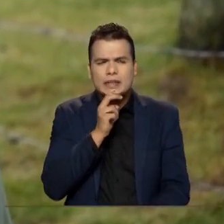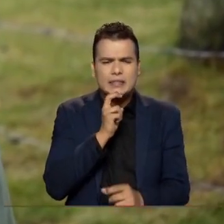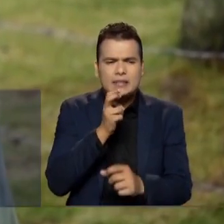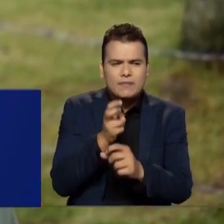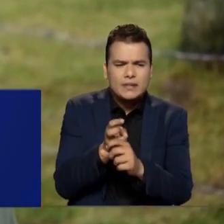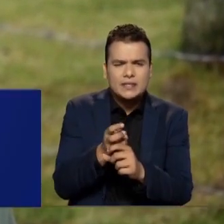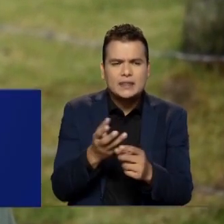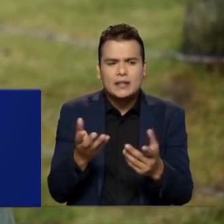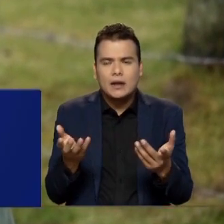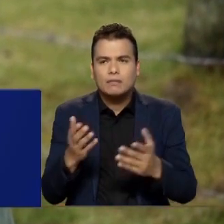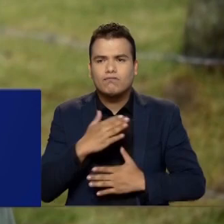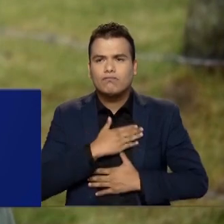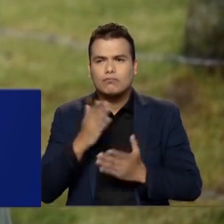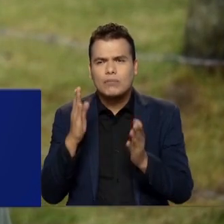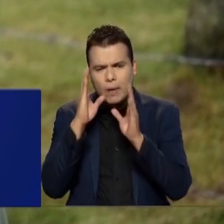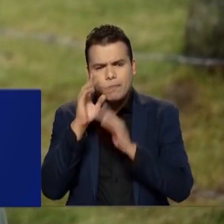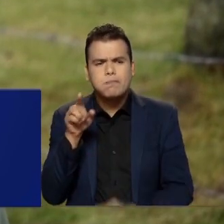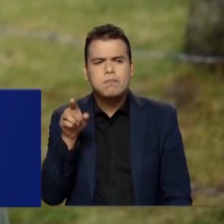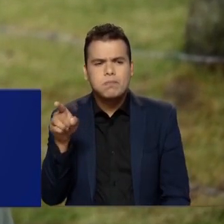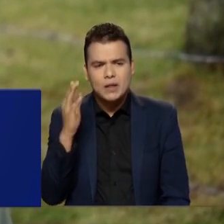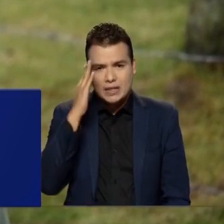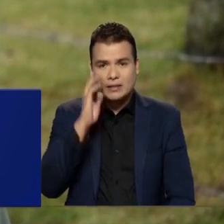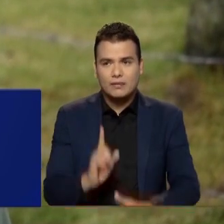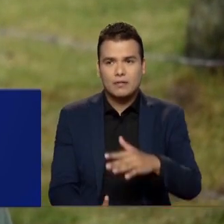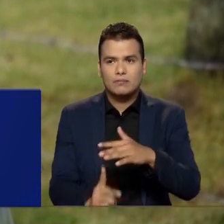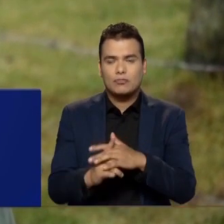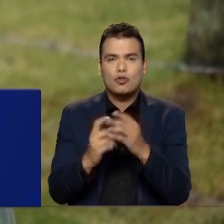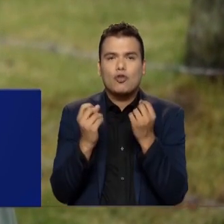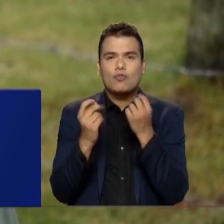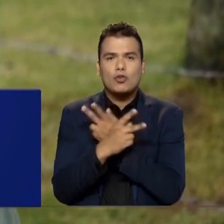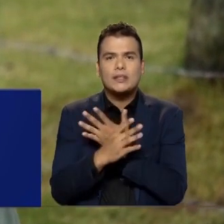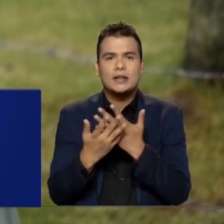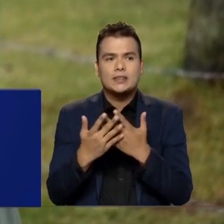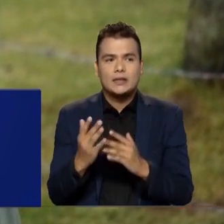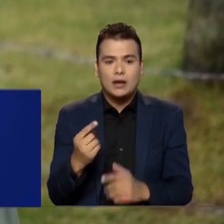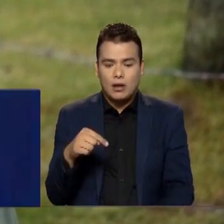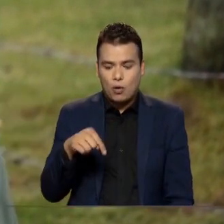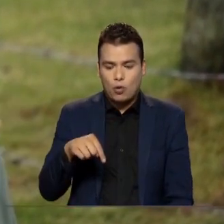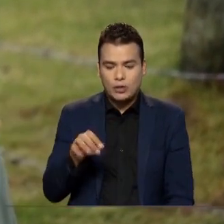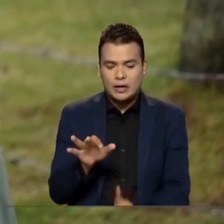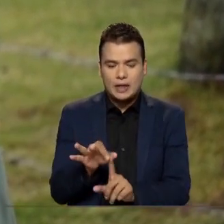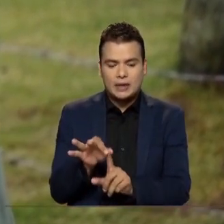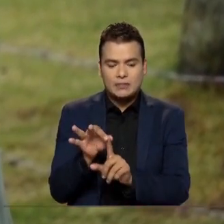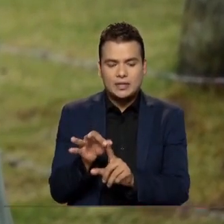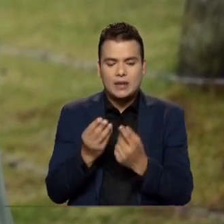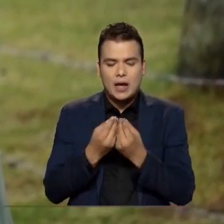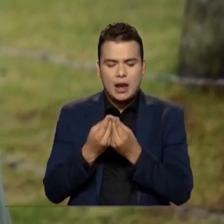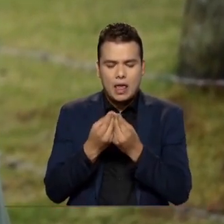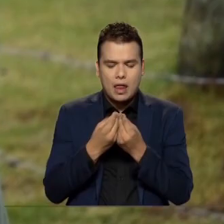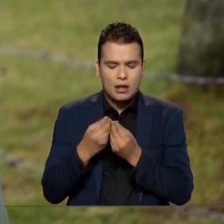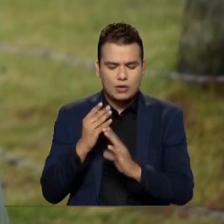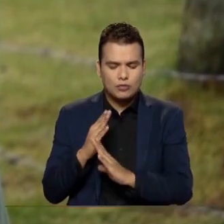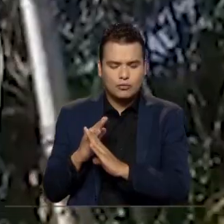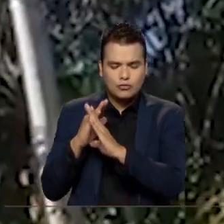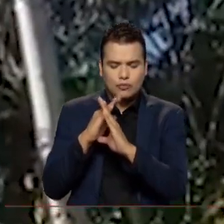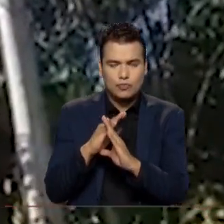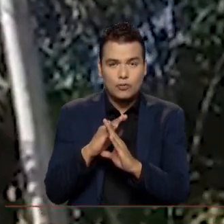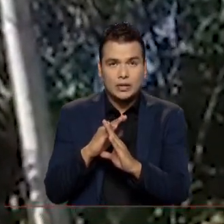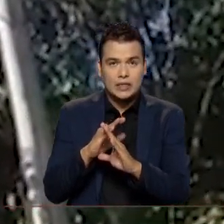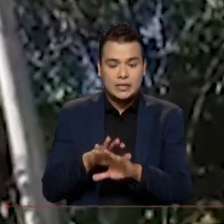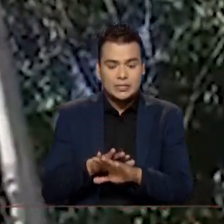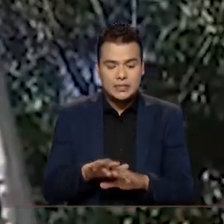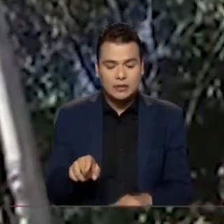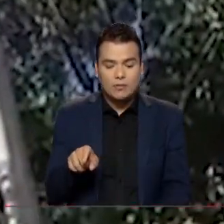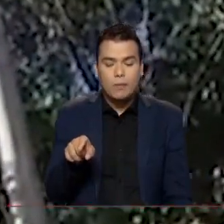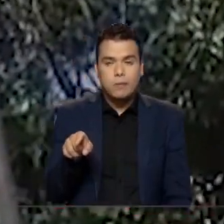por estos hechos de violencia. El día de hoy tuvimos Consejo de Seguridad, Comité Territorial de Orden